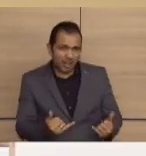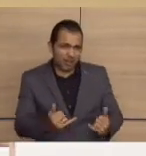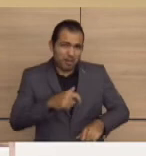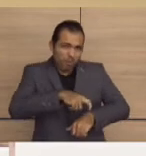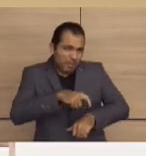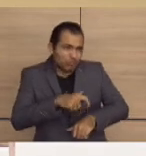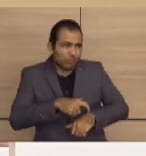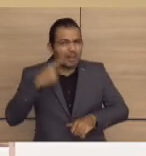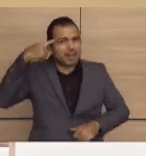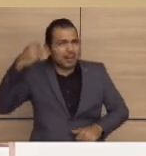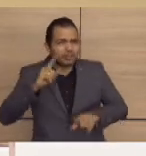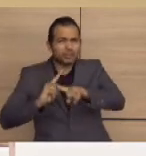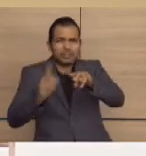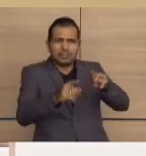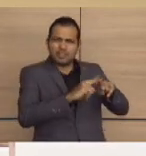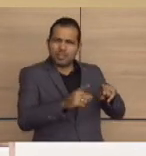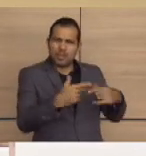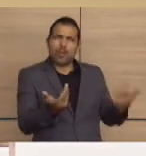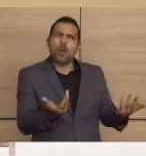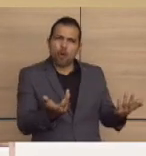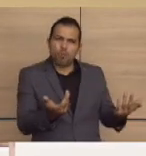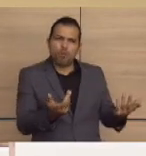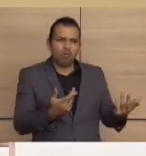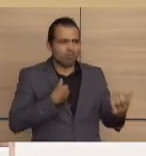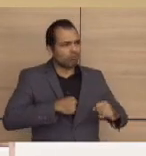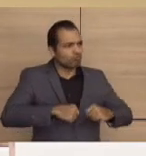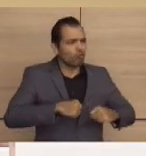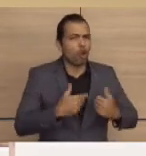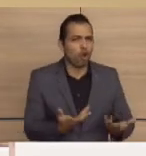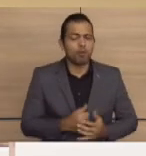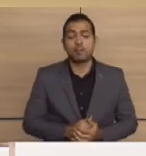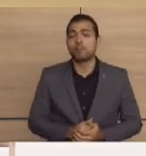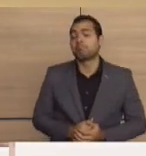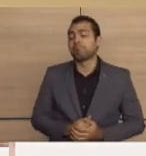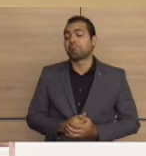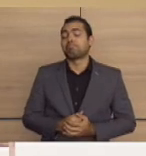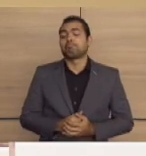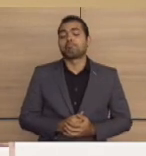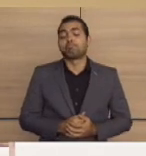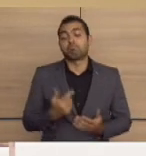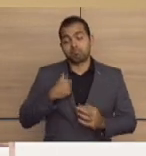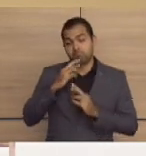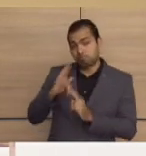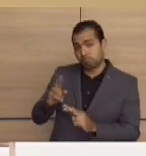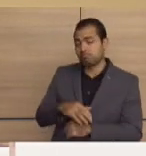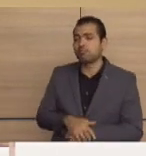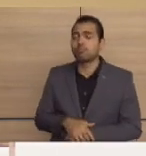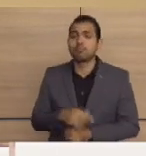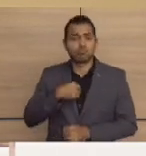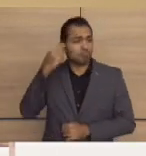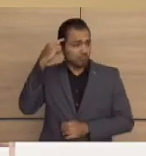deben incidir. Por un lado están los estudiantes, pero también están los docentes. Recientemente en los colegios a los cuales he